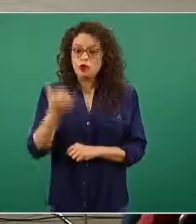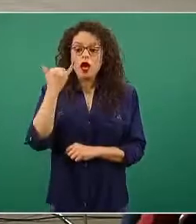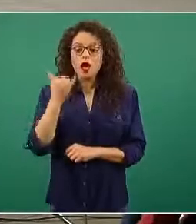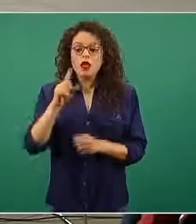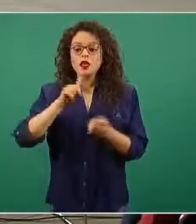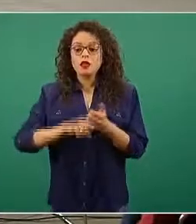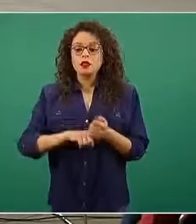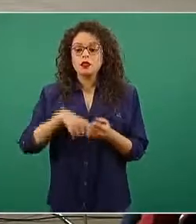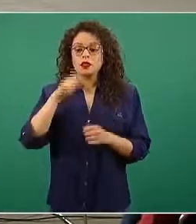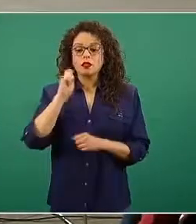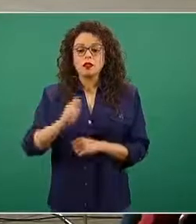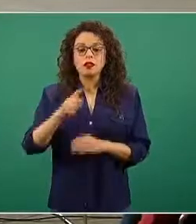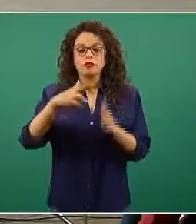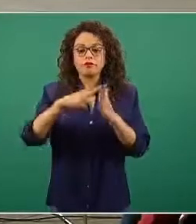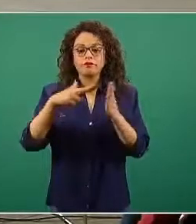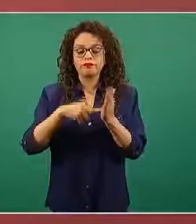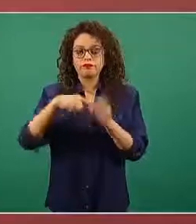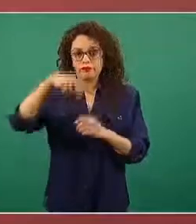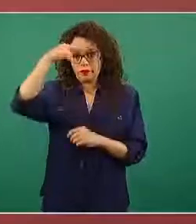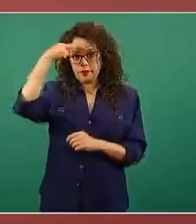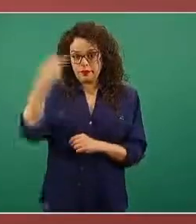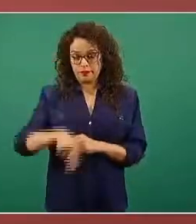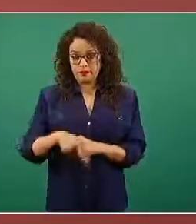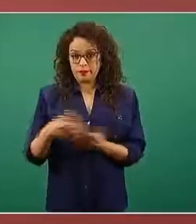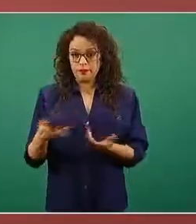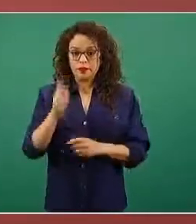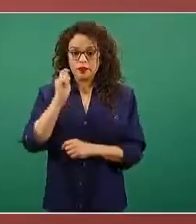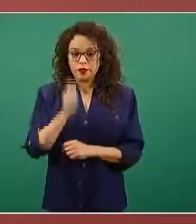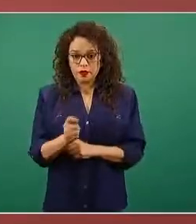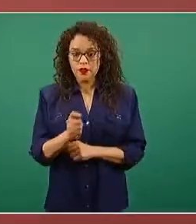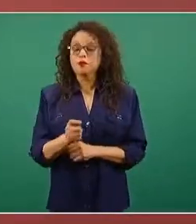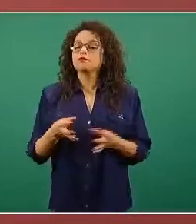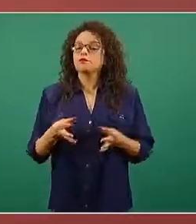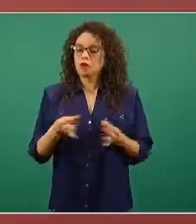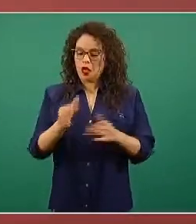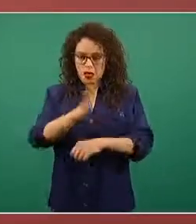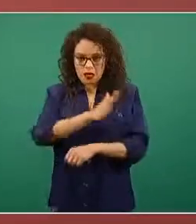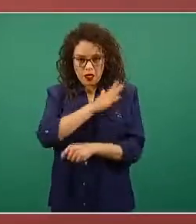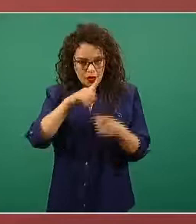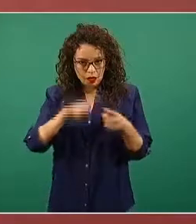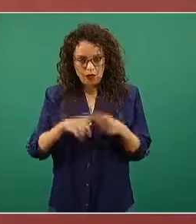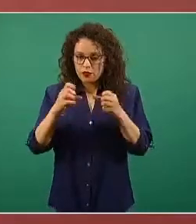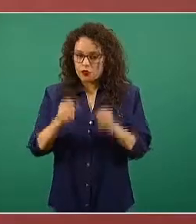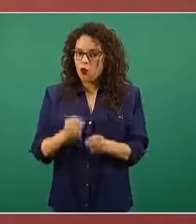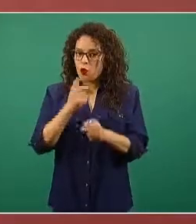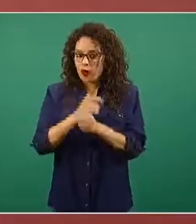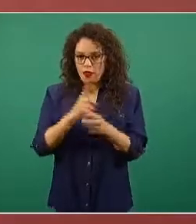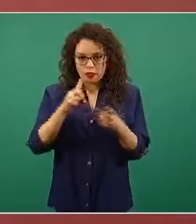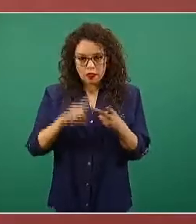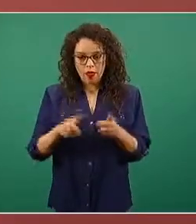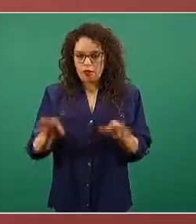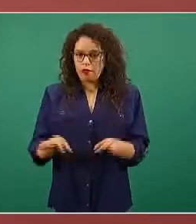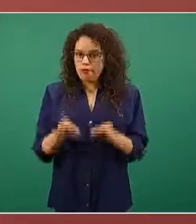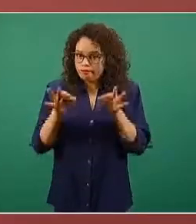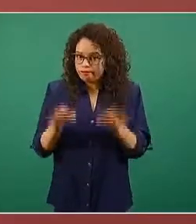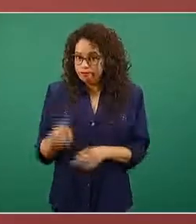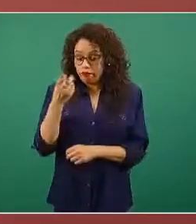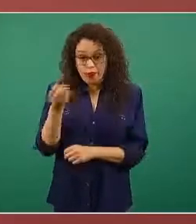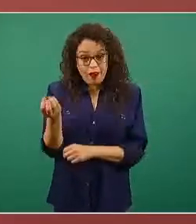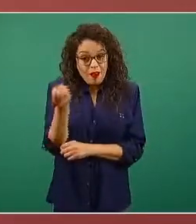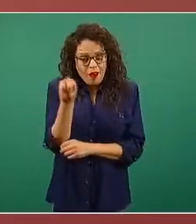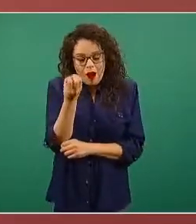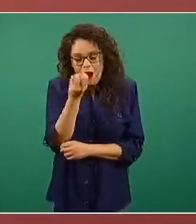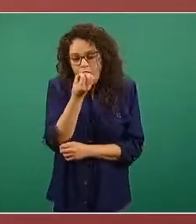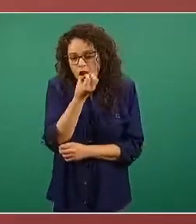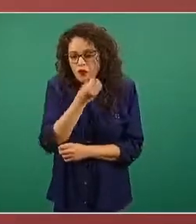reglamentación mexicana: calidad, seguridad y eficacia. Y es un compromiso, por supuesto, obligado, pero además que